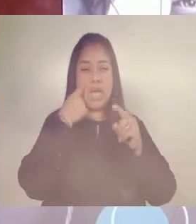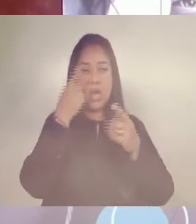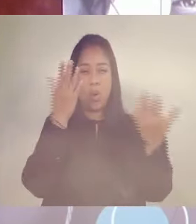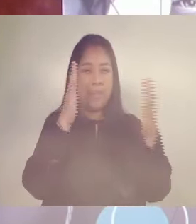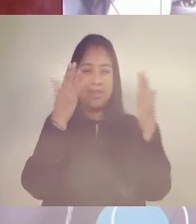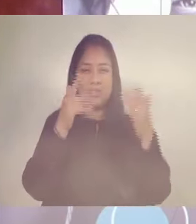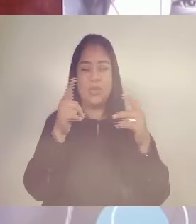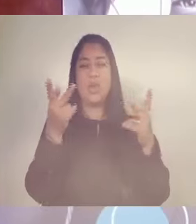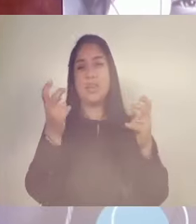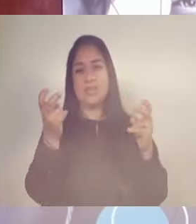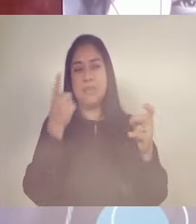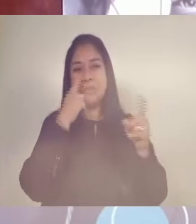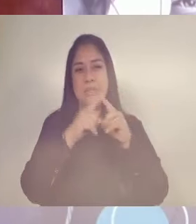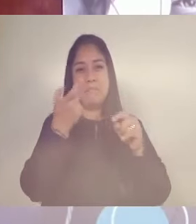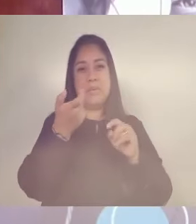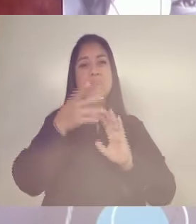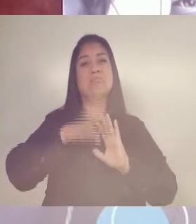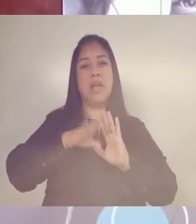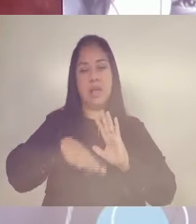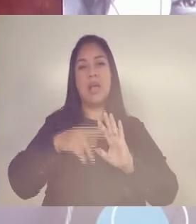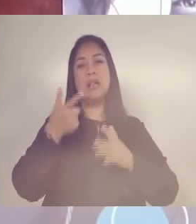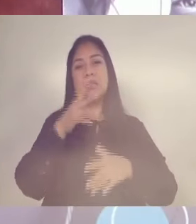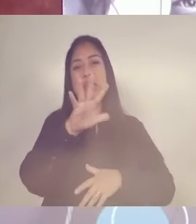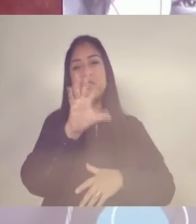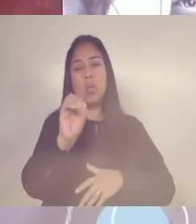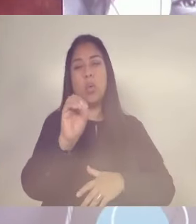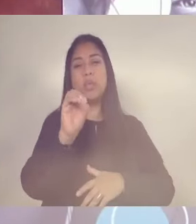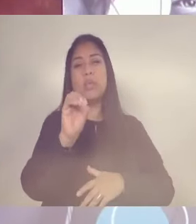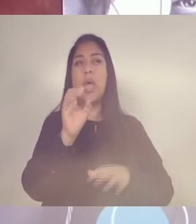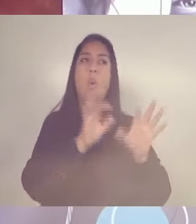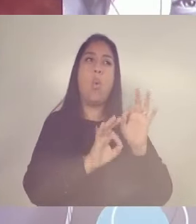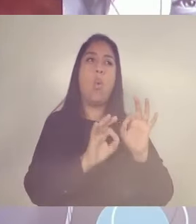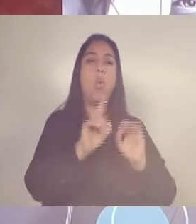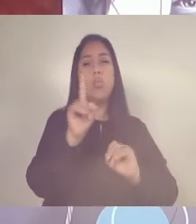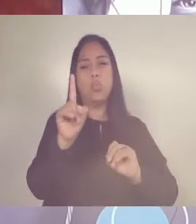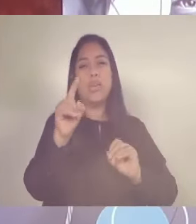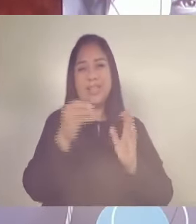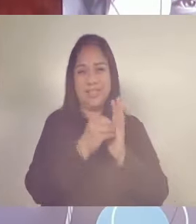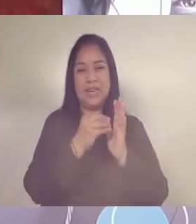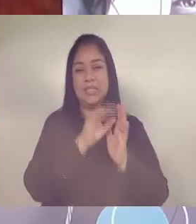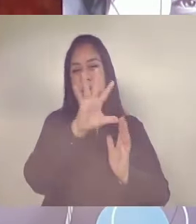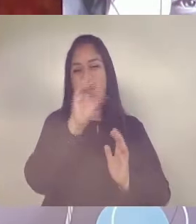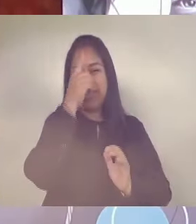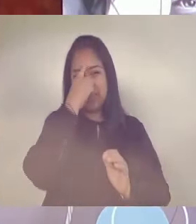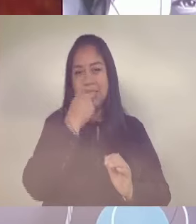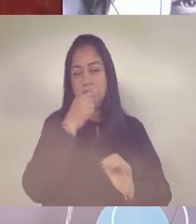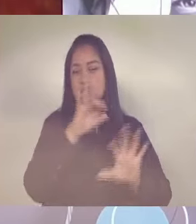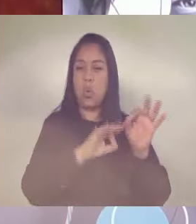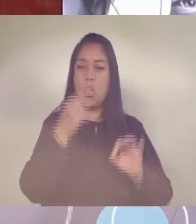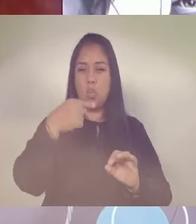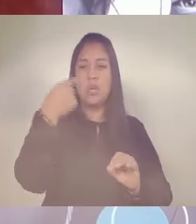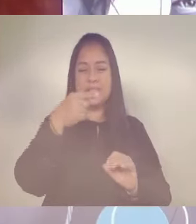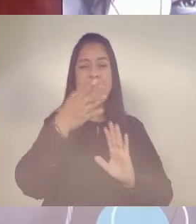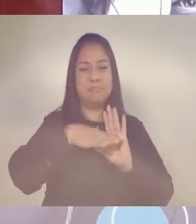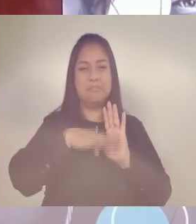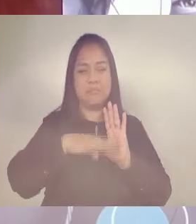representa la mayoría una baja entre 50 y un quetzal. Se han monitoreado diferentes mercados y se están haciendo las